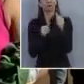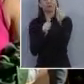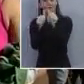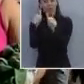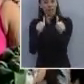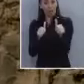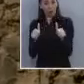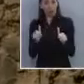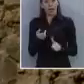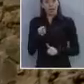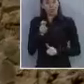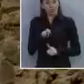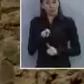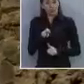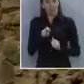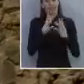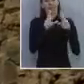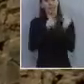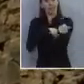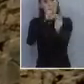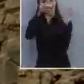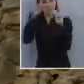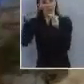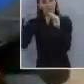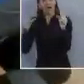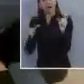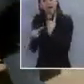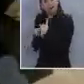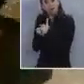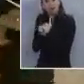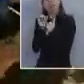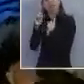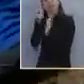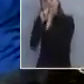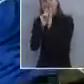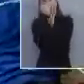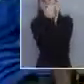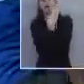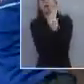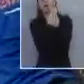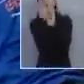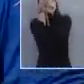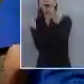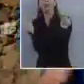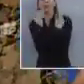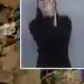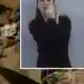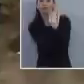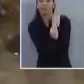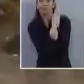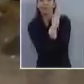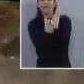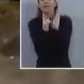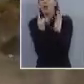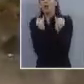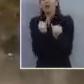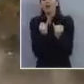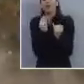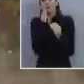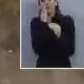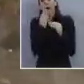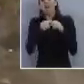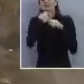Las autoridades reiteraron el llamado a las familias a sumarse a este catastro, ya que es la única forma de acceder a los